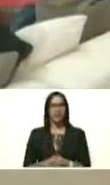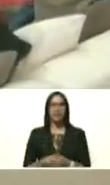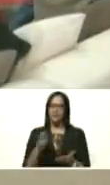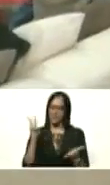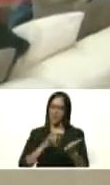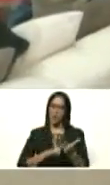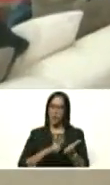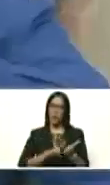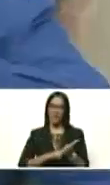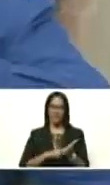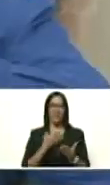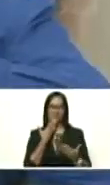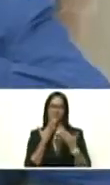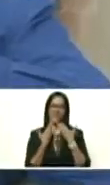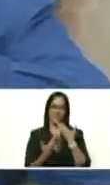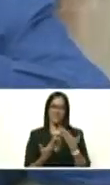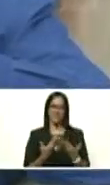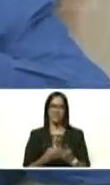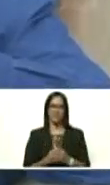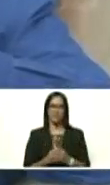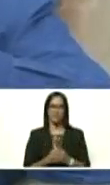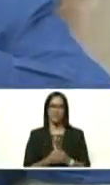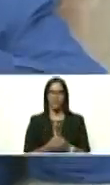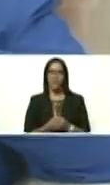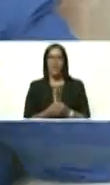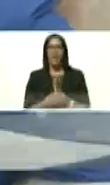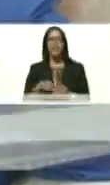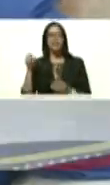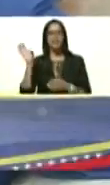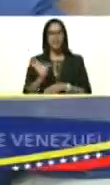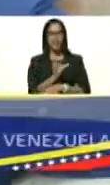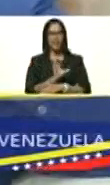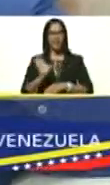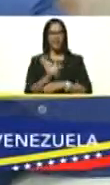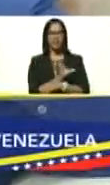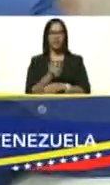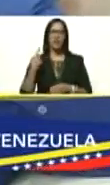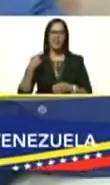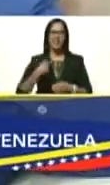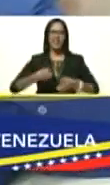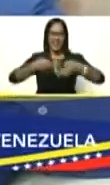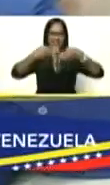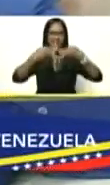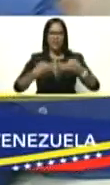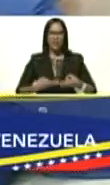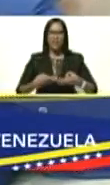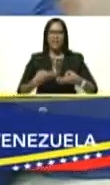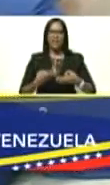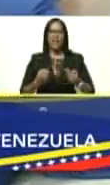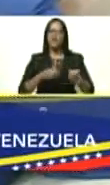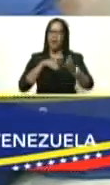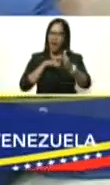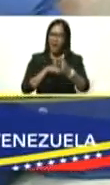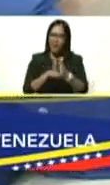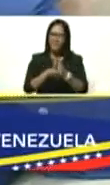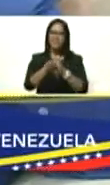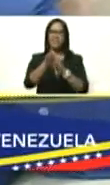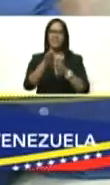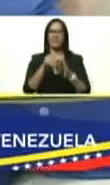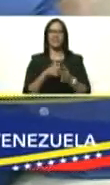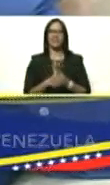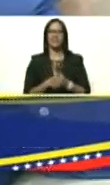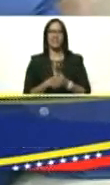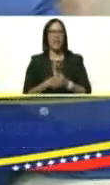verdad, maravilloso. Esa canción, ten la seguridad que va a trascender, la